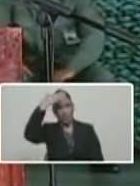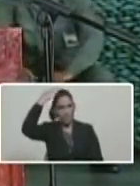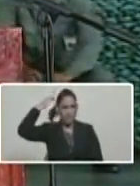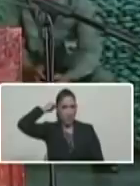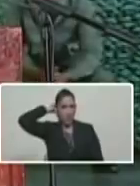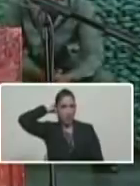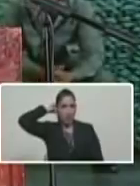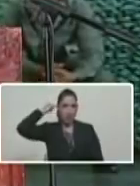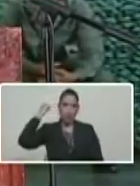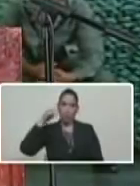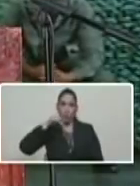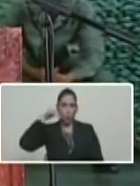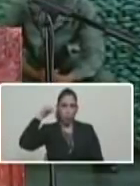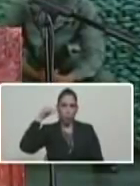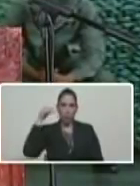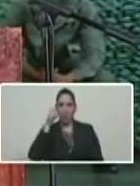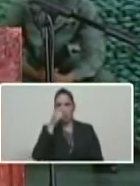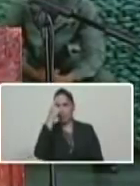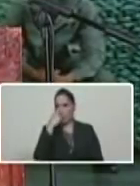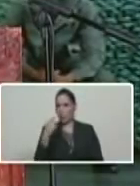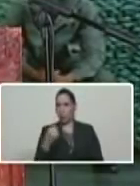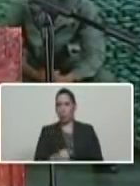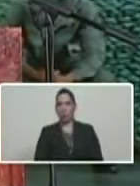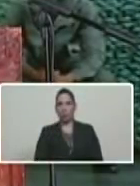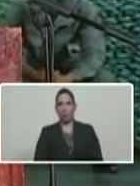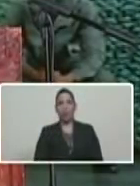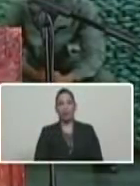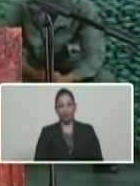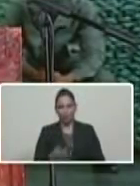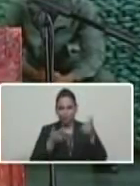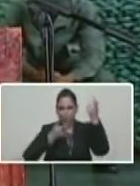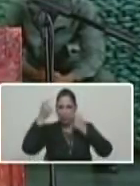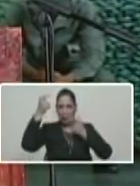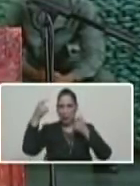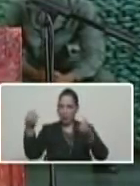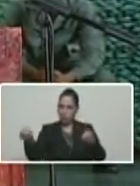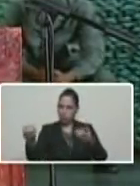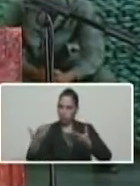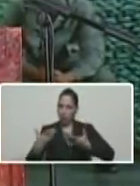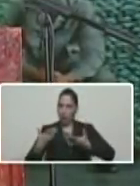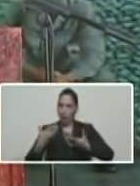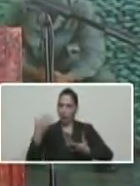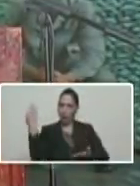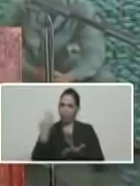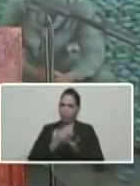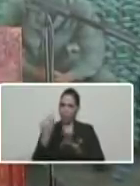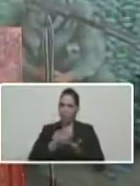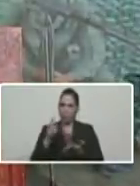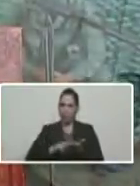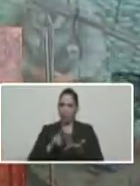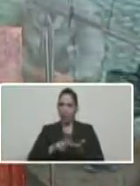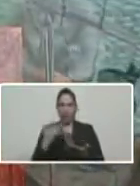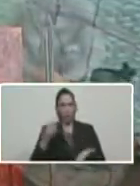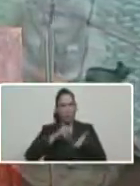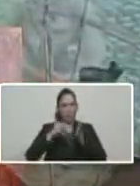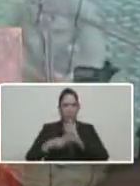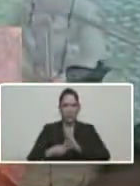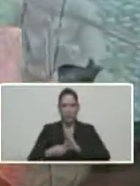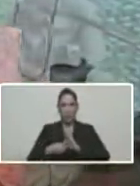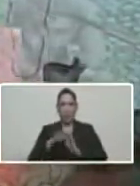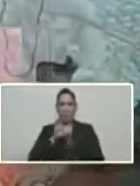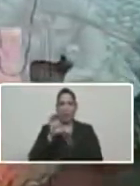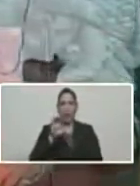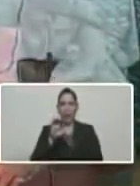Sucre y de Zamora. Chávez trajo al presente el concepto verdadero de patria y lo irrenunciable de ser patriota